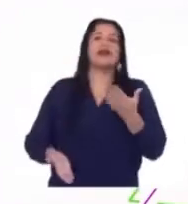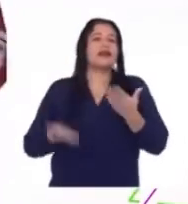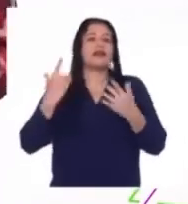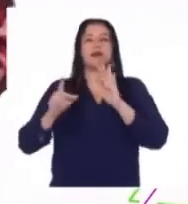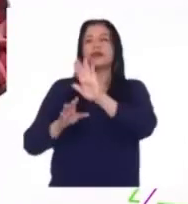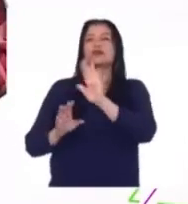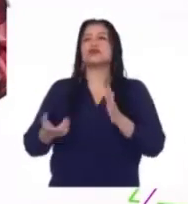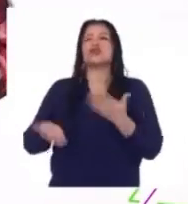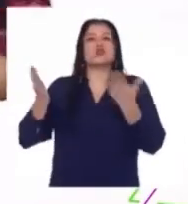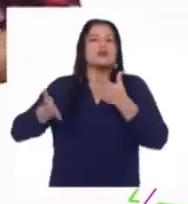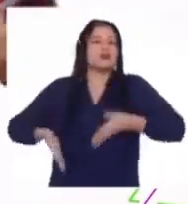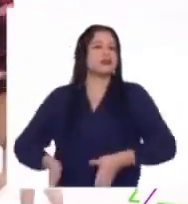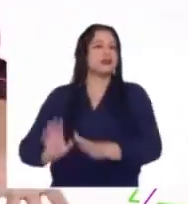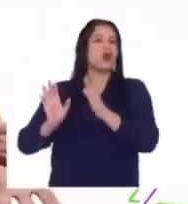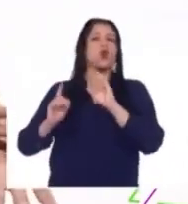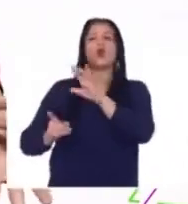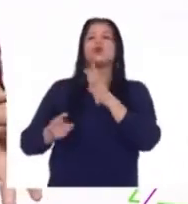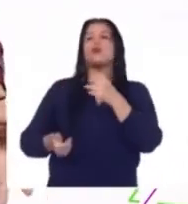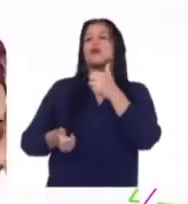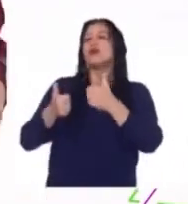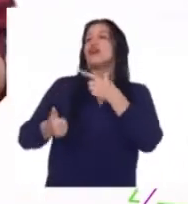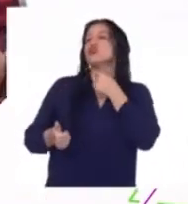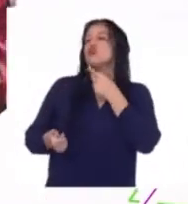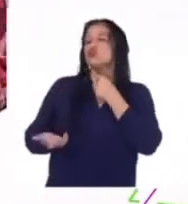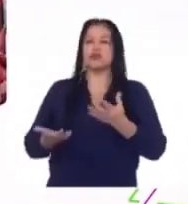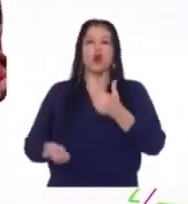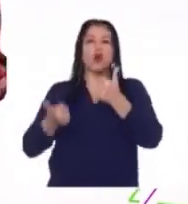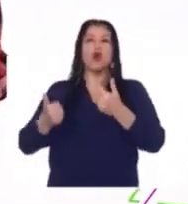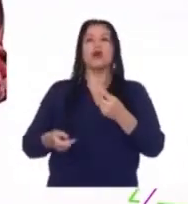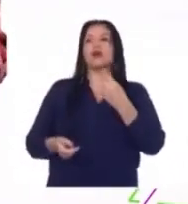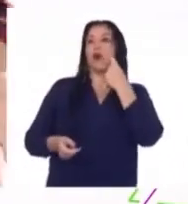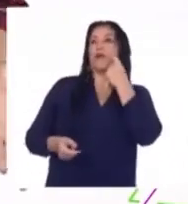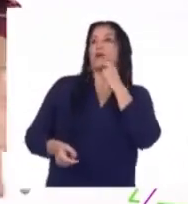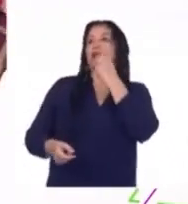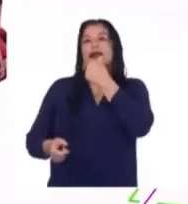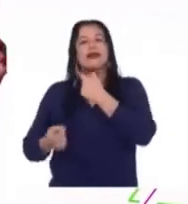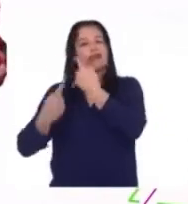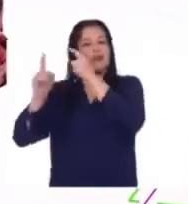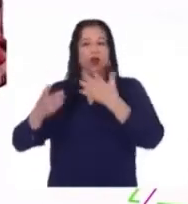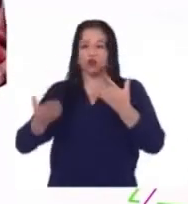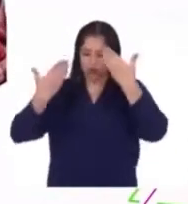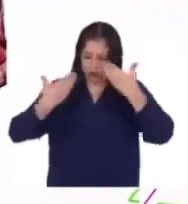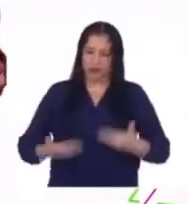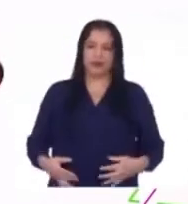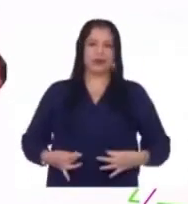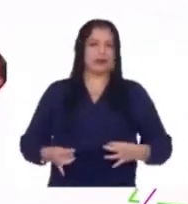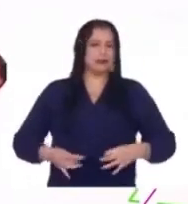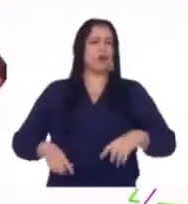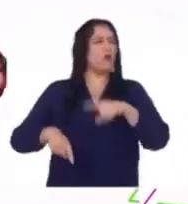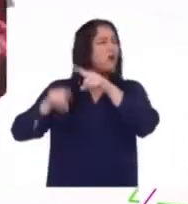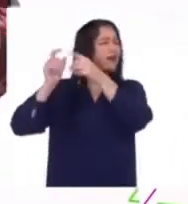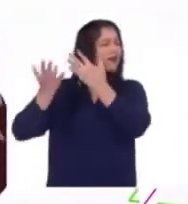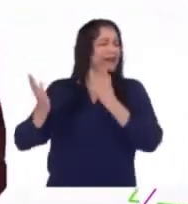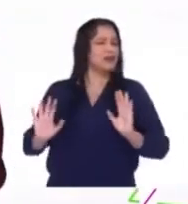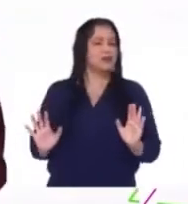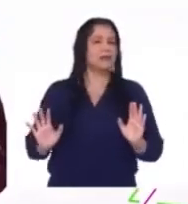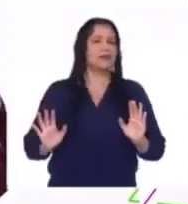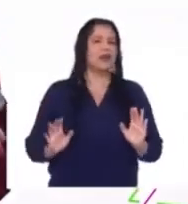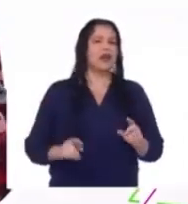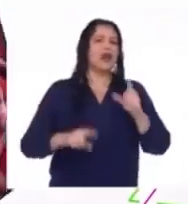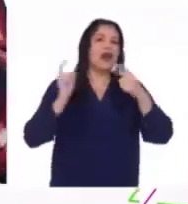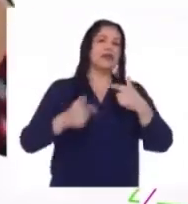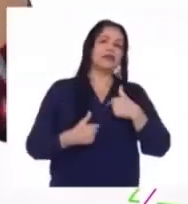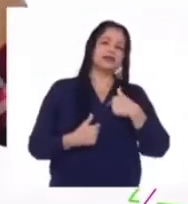por su procedencia, sus gustos, su género, su modo de vestir o lo que fuera,